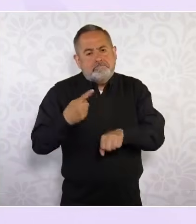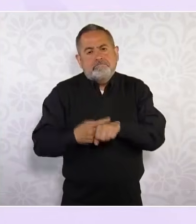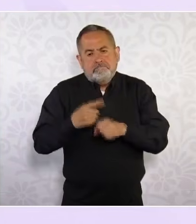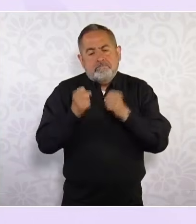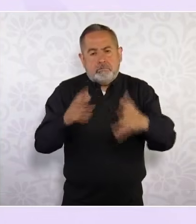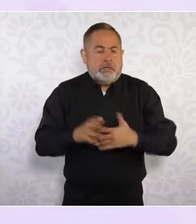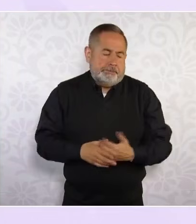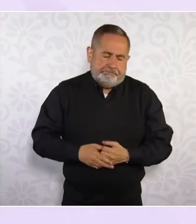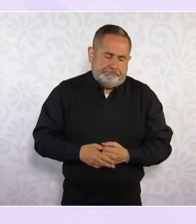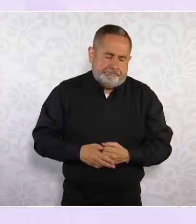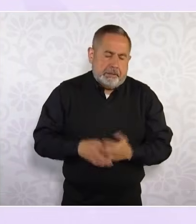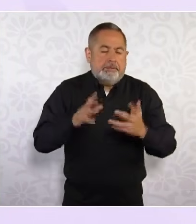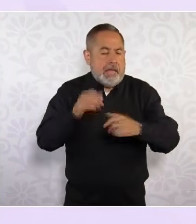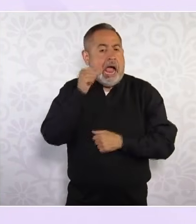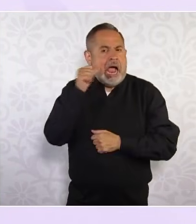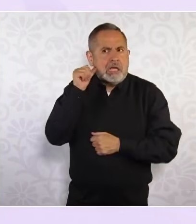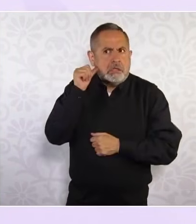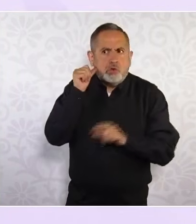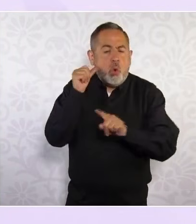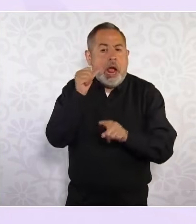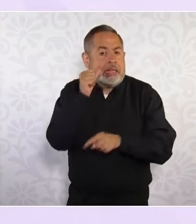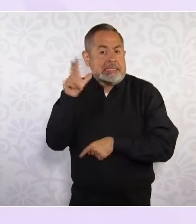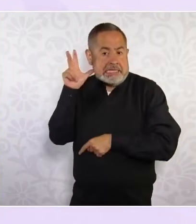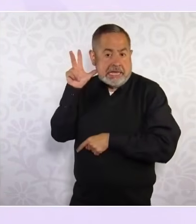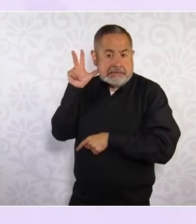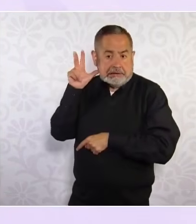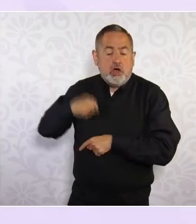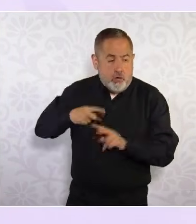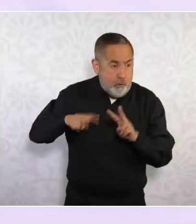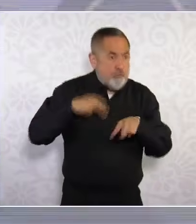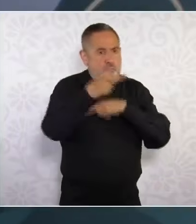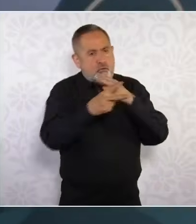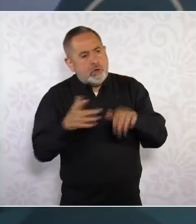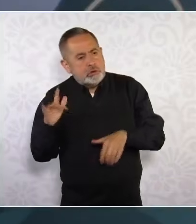El día de antier, que estuve ahí,